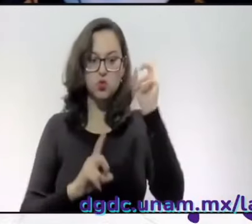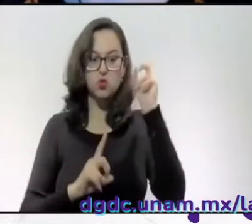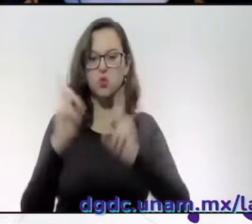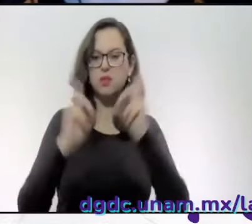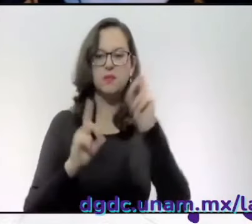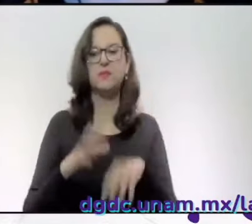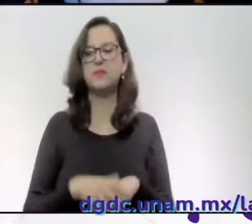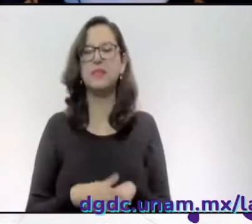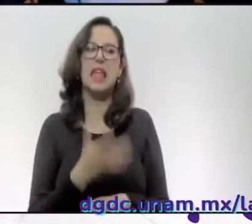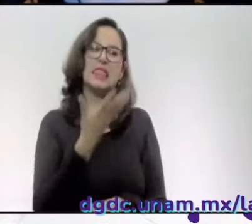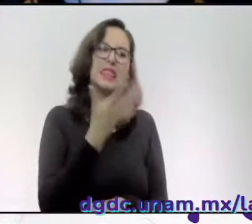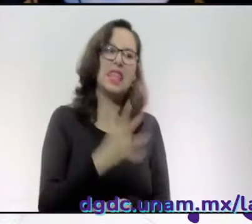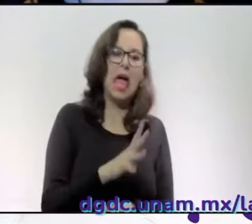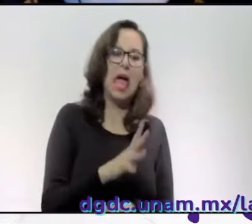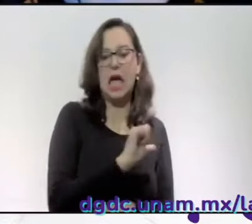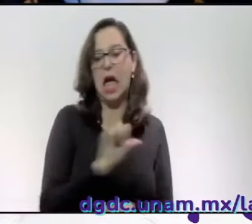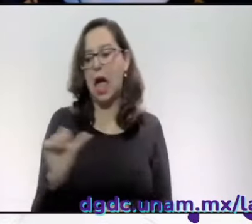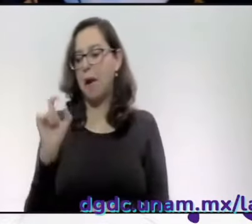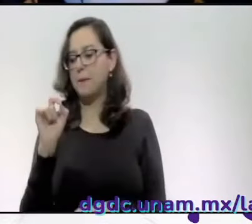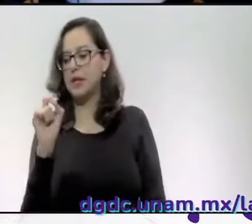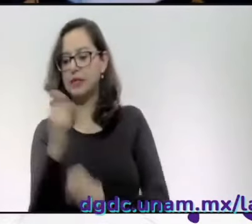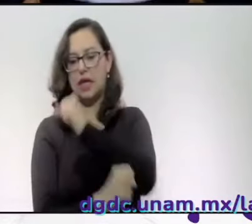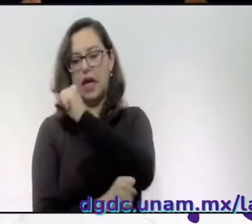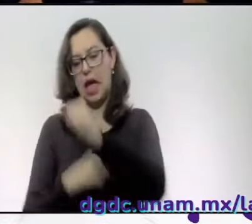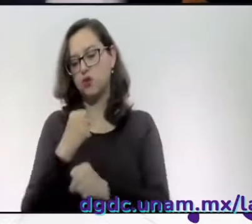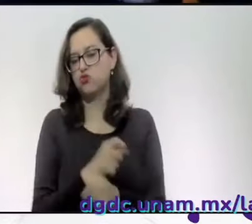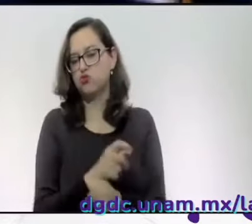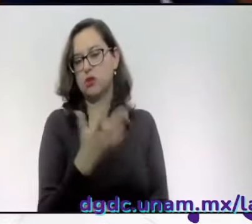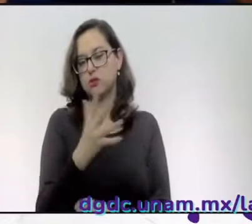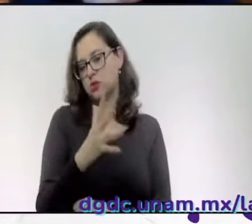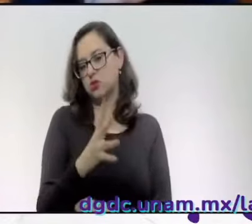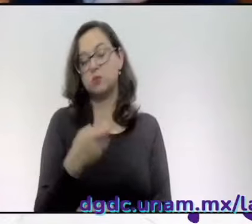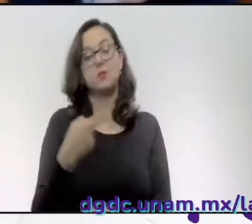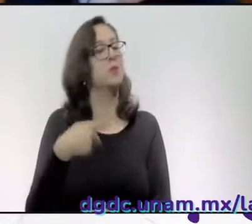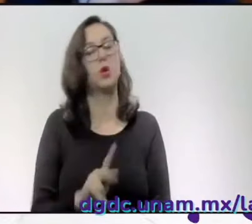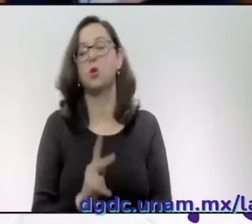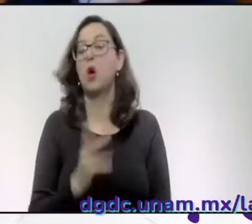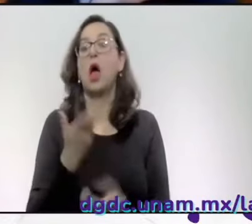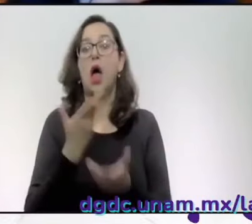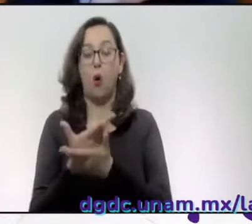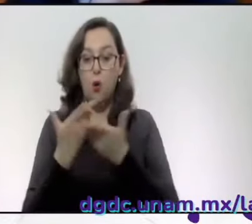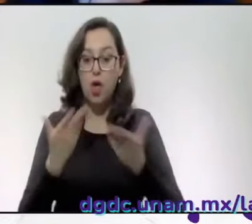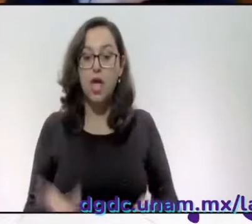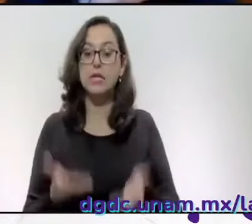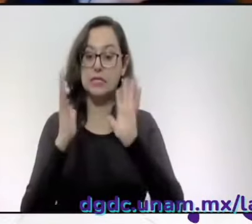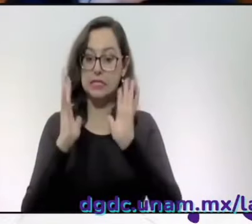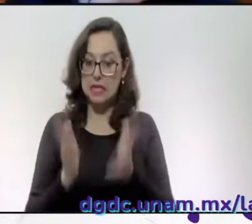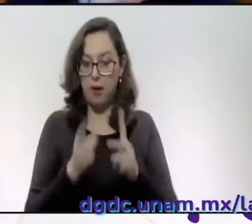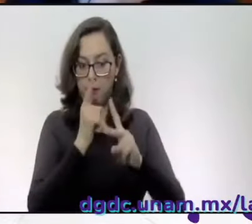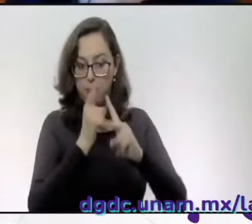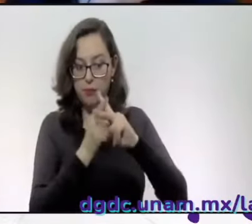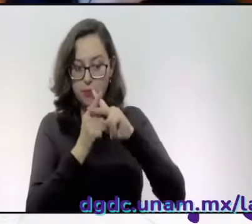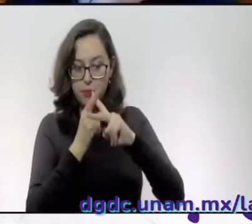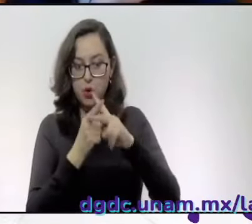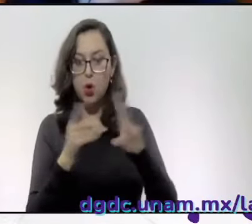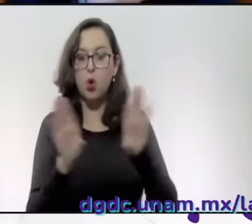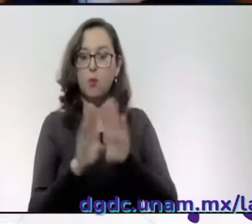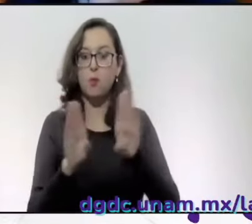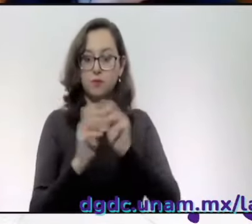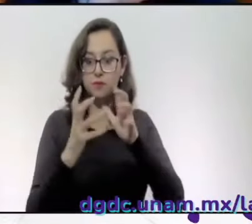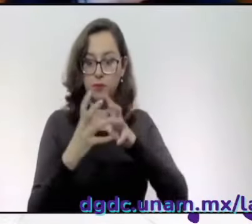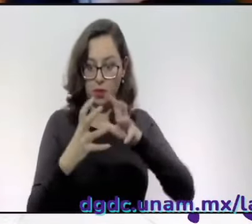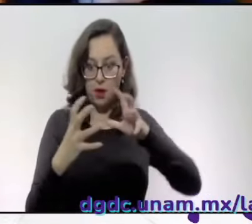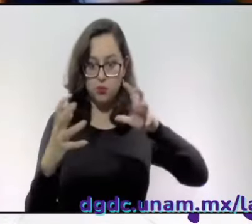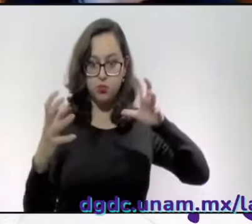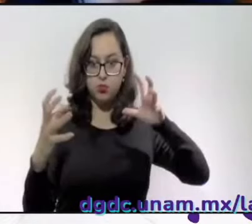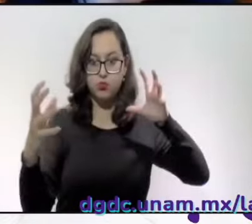no conocemos la constante de Hubble con mucha precisión. Pero hoy en día se ha medido con mucha precisión la constante Hubble, y nomás invirtiéndola así te da esta estimación